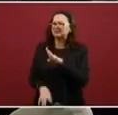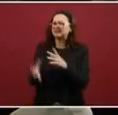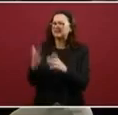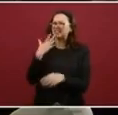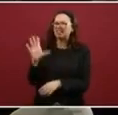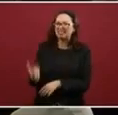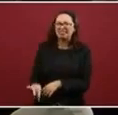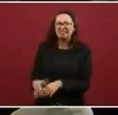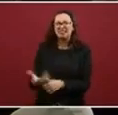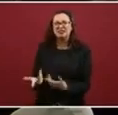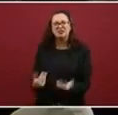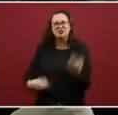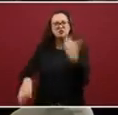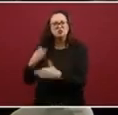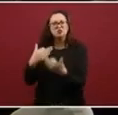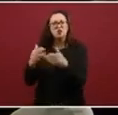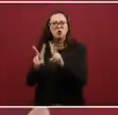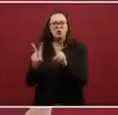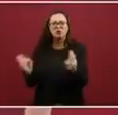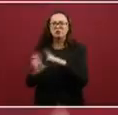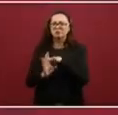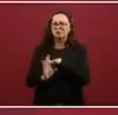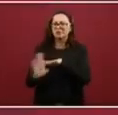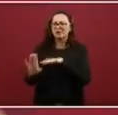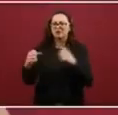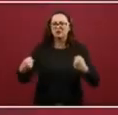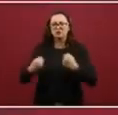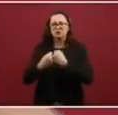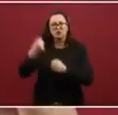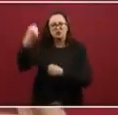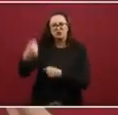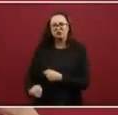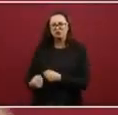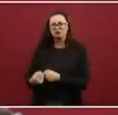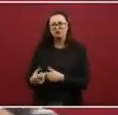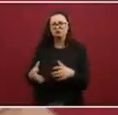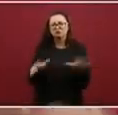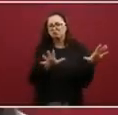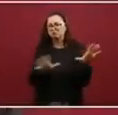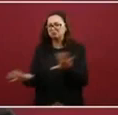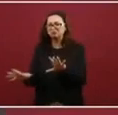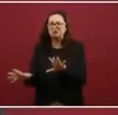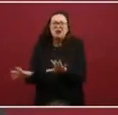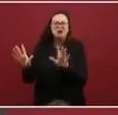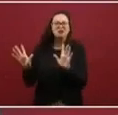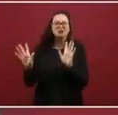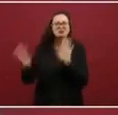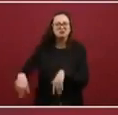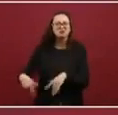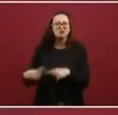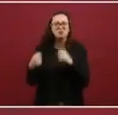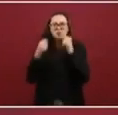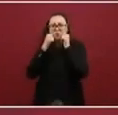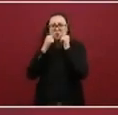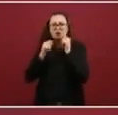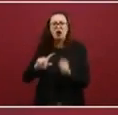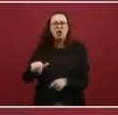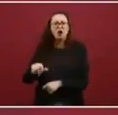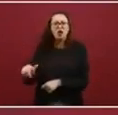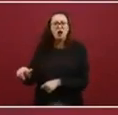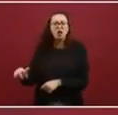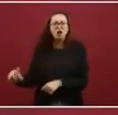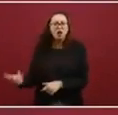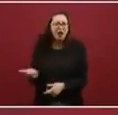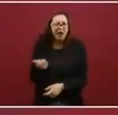estándares. O sea, toda la infraestructura en el sur y la visión hacia el sur es ¿qué más da? Así fue muchos años, es la